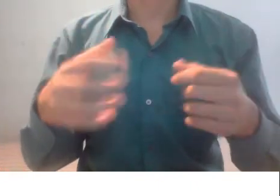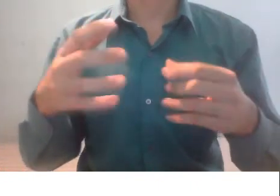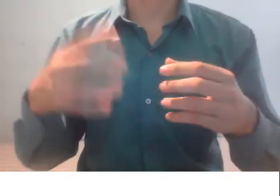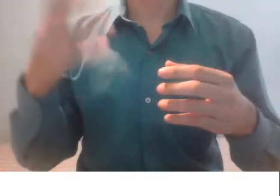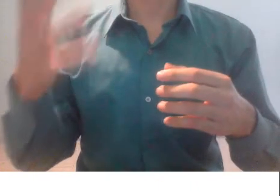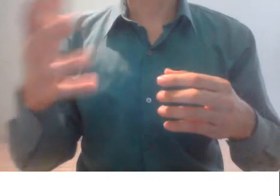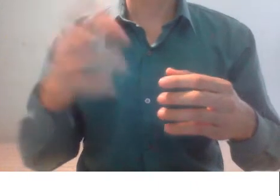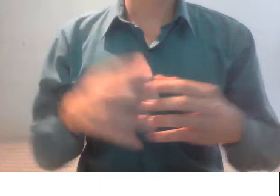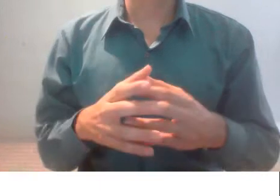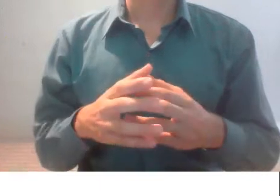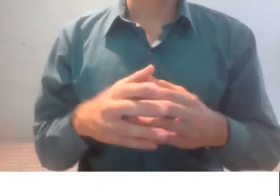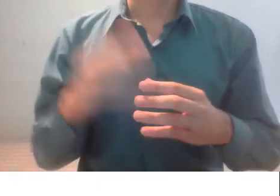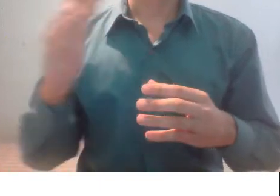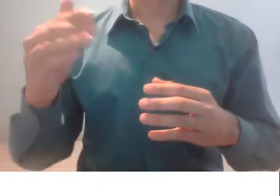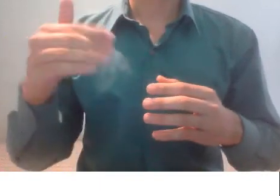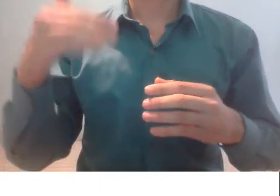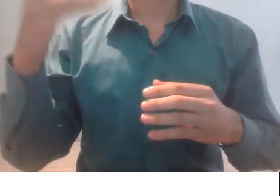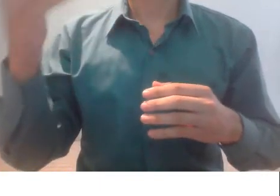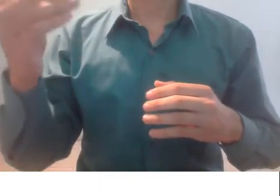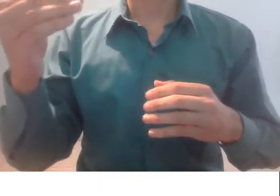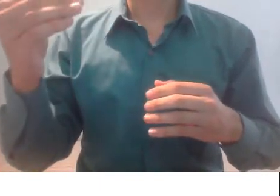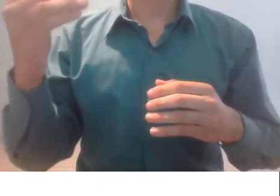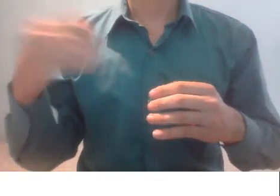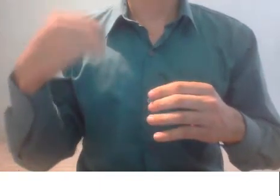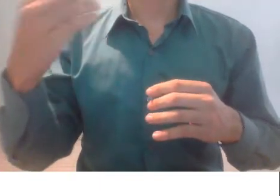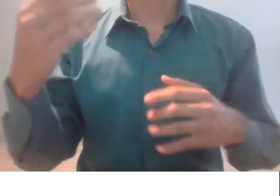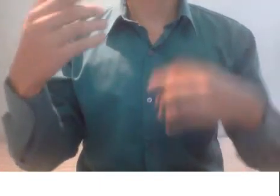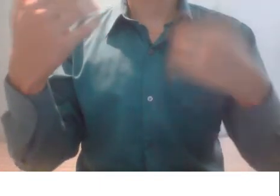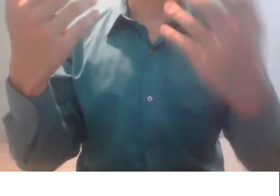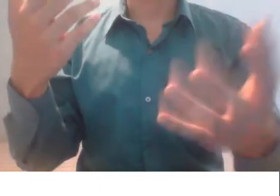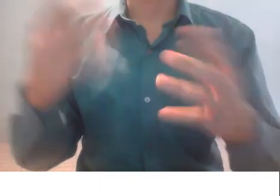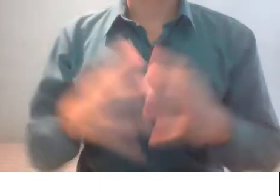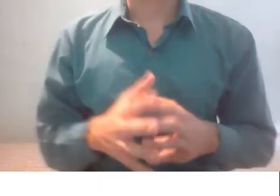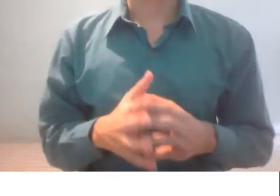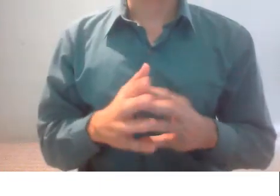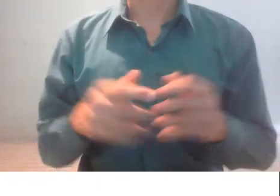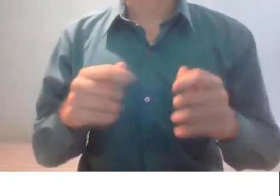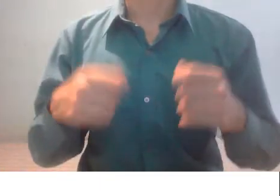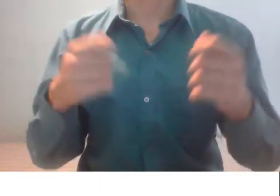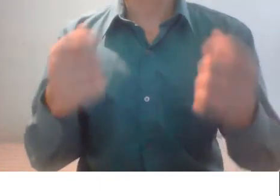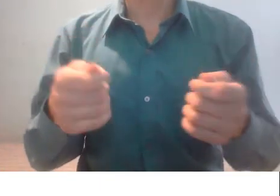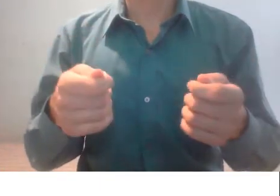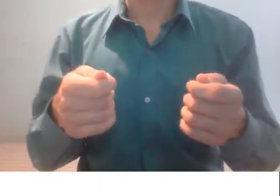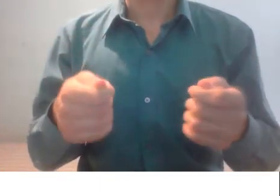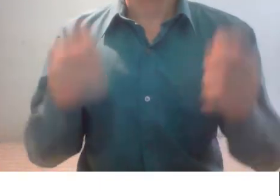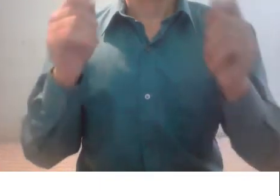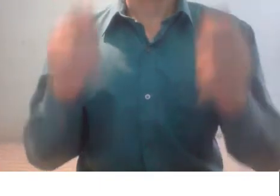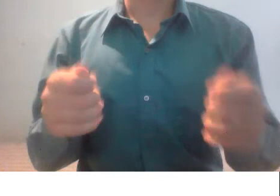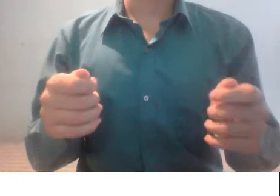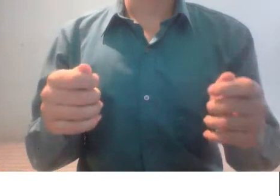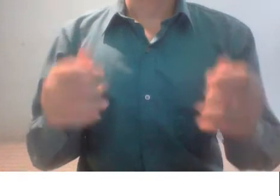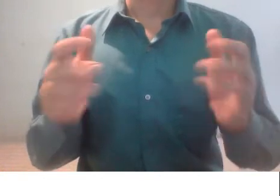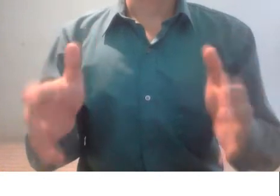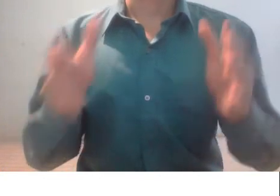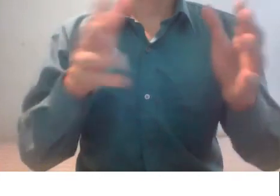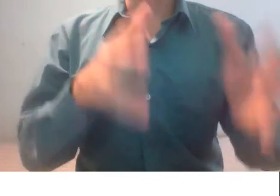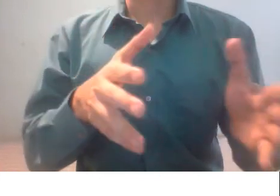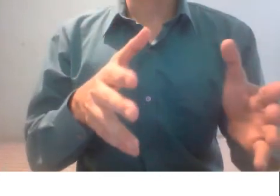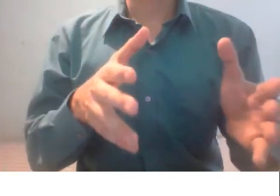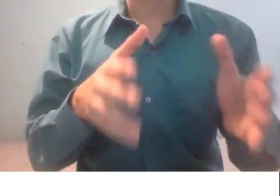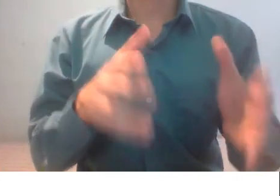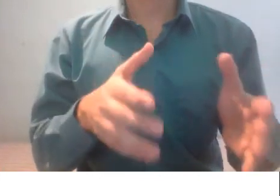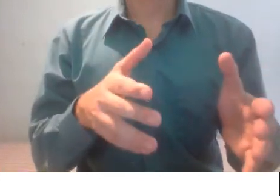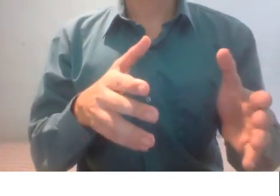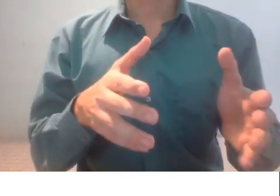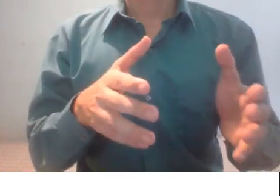permitir tener mayor solvencia y de esa forma seguir operando y obtener los ingresos para pagar el adeudo correspondiente. Por eso, lo que estamos